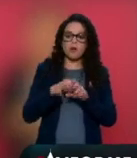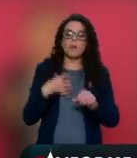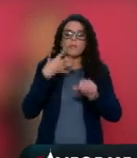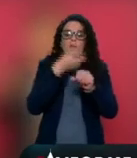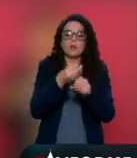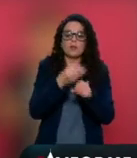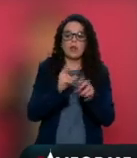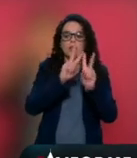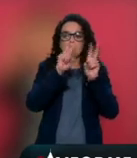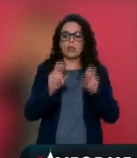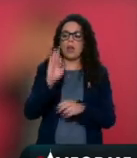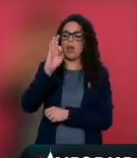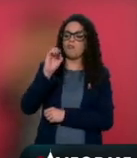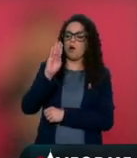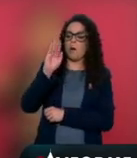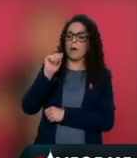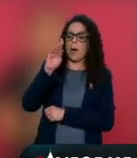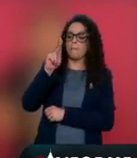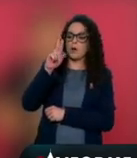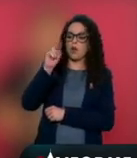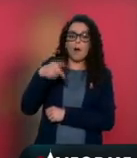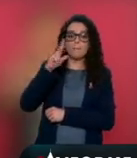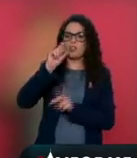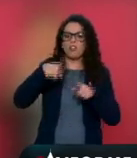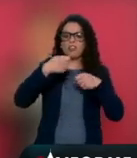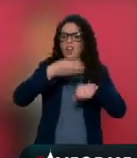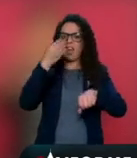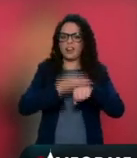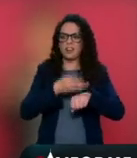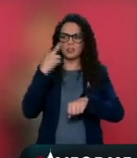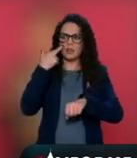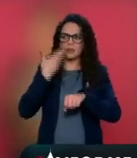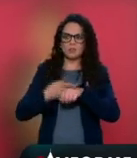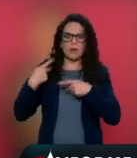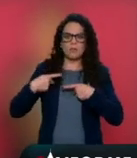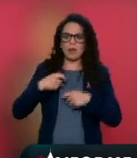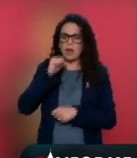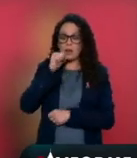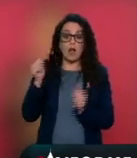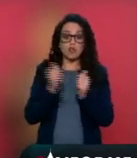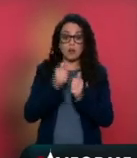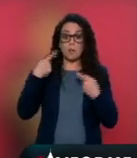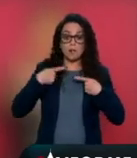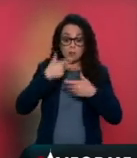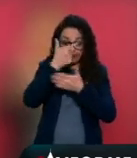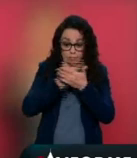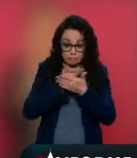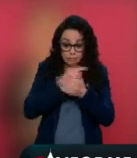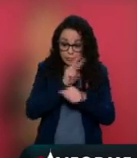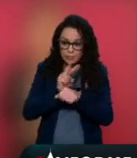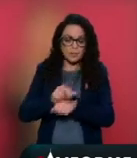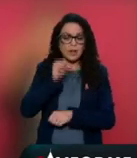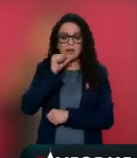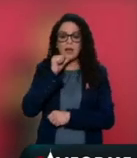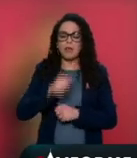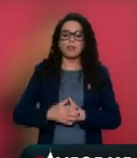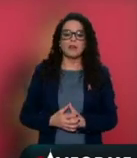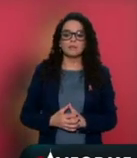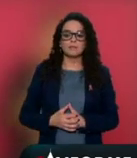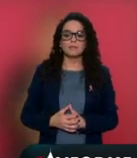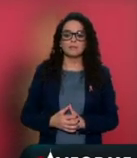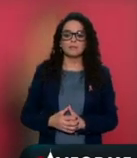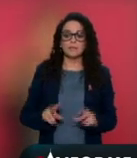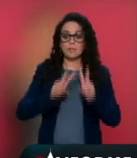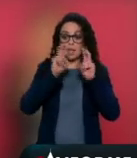sin castigo a los responsables y sin que estén las auditorías. A ver, nosotros no vamos a aprobar el FOBAPROA, Andrés Manuel. Y el tema